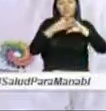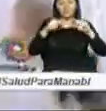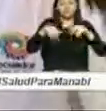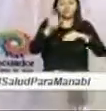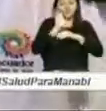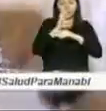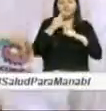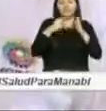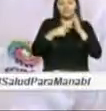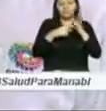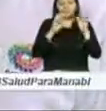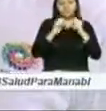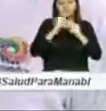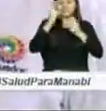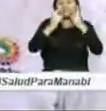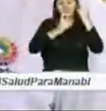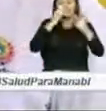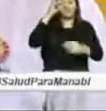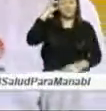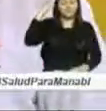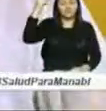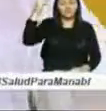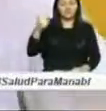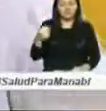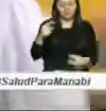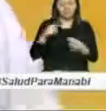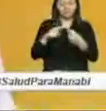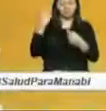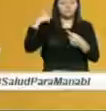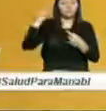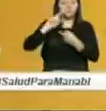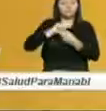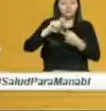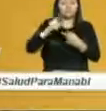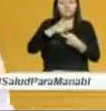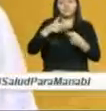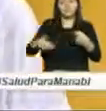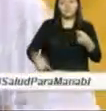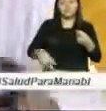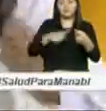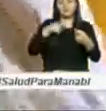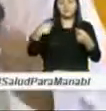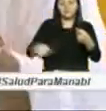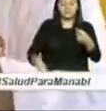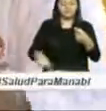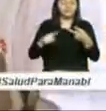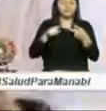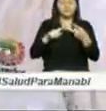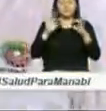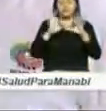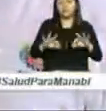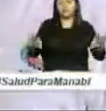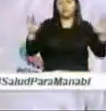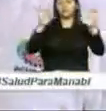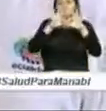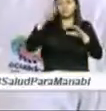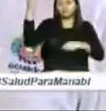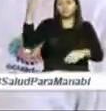Por ejemplo, con la visita del Papa Francisco. La semana pasada la visita del presidente chino Xi Jinping, la visita de Estado más importante de la